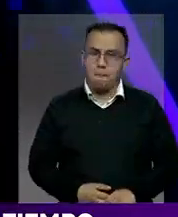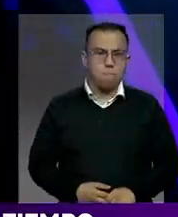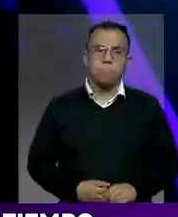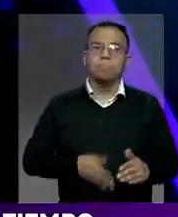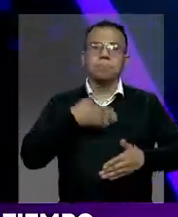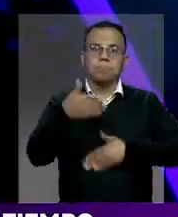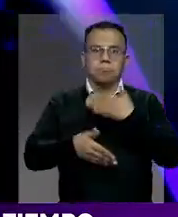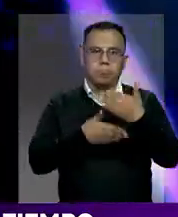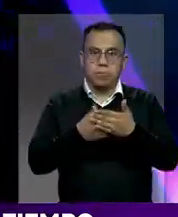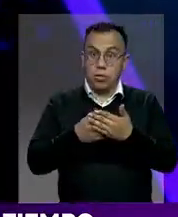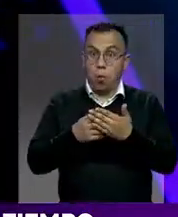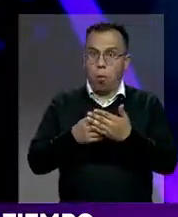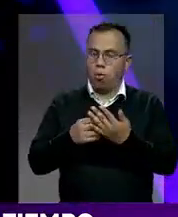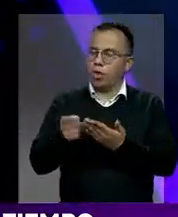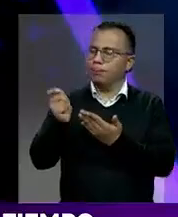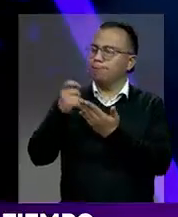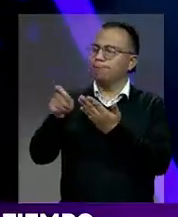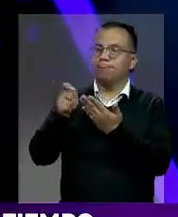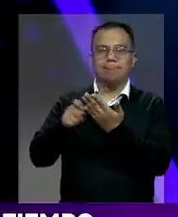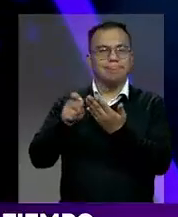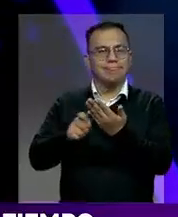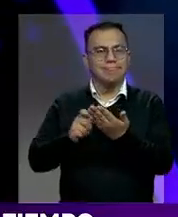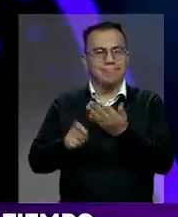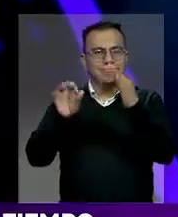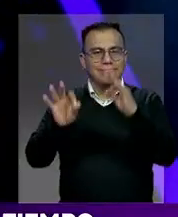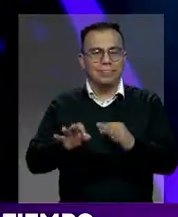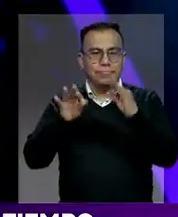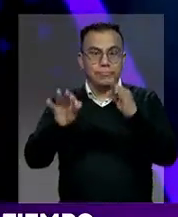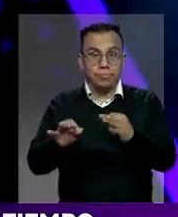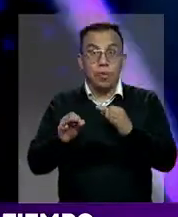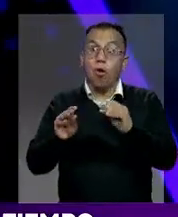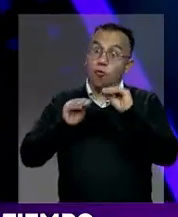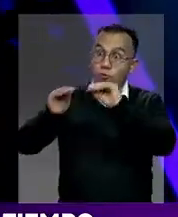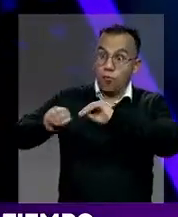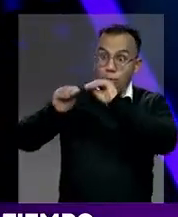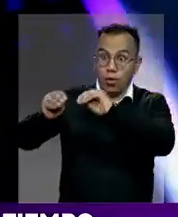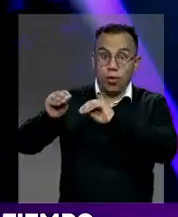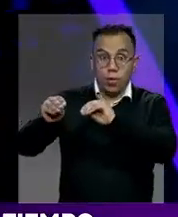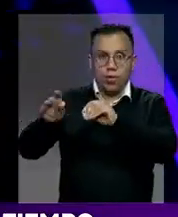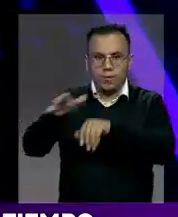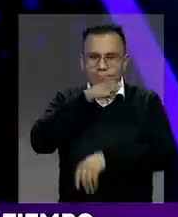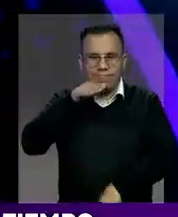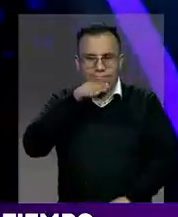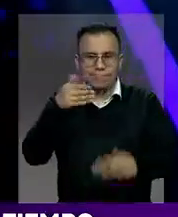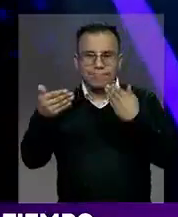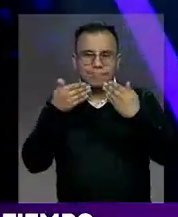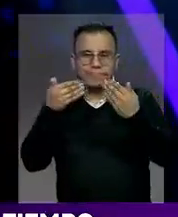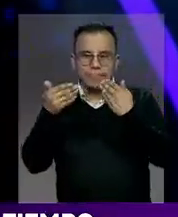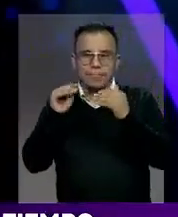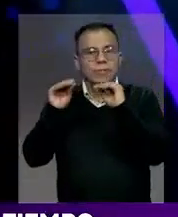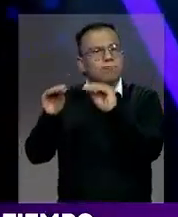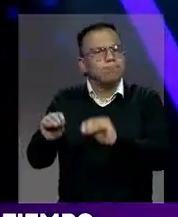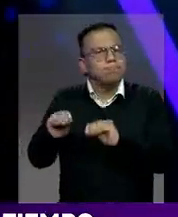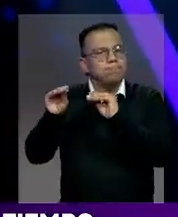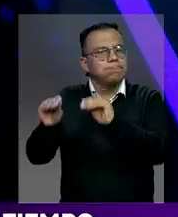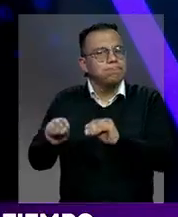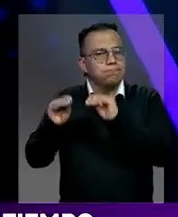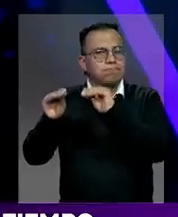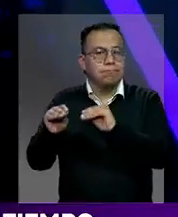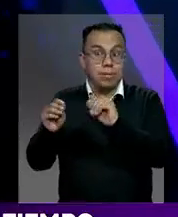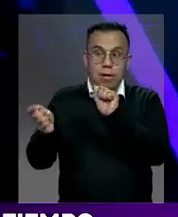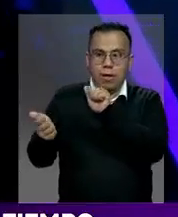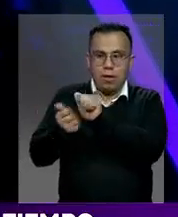proceso de acreditación y teníamos entonces un proceso de formación con ese mundo campesino los tenemos que formar